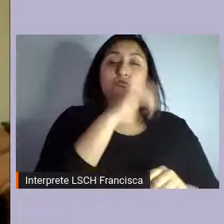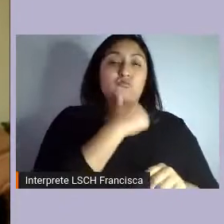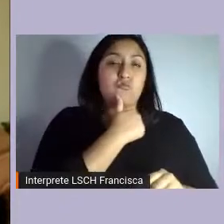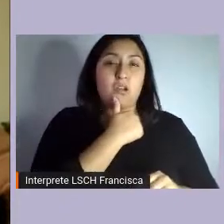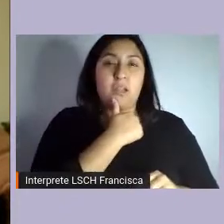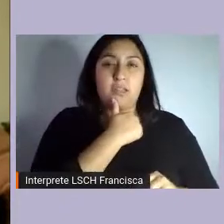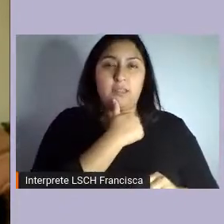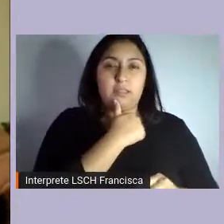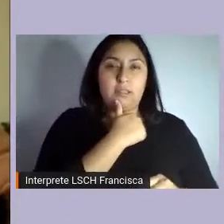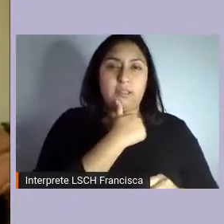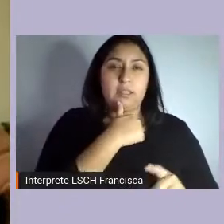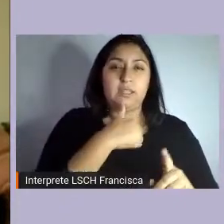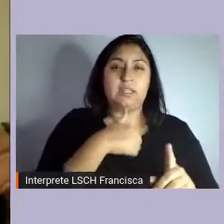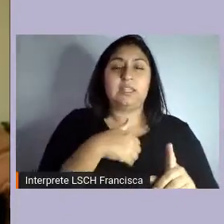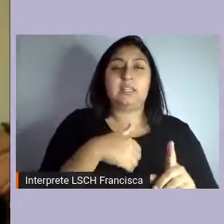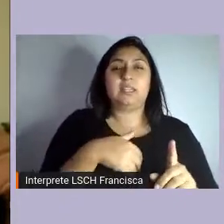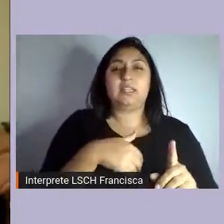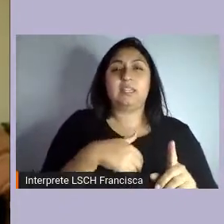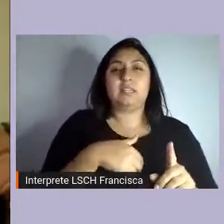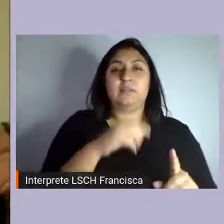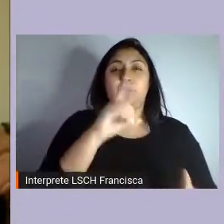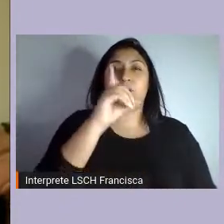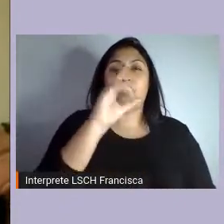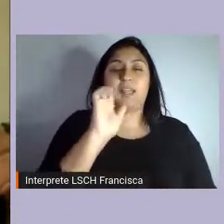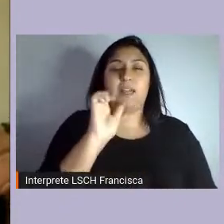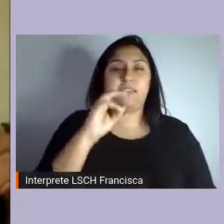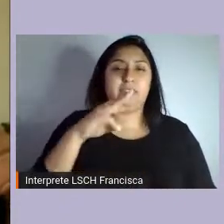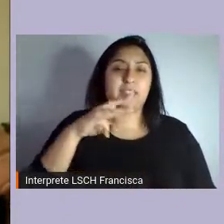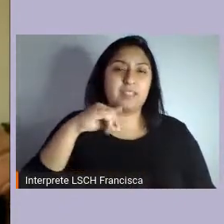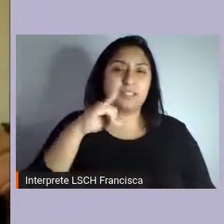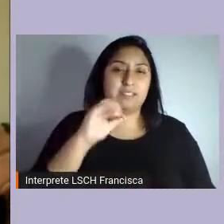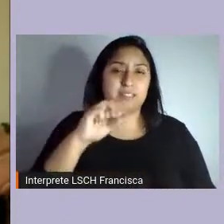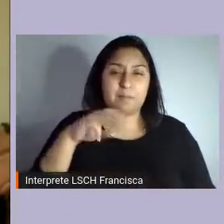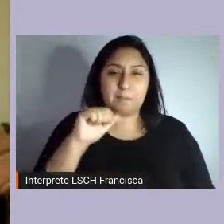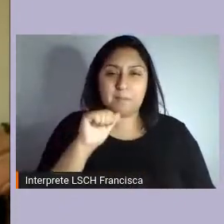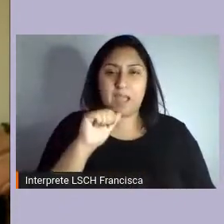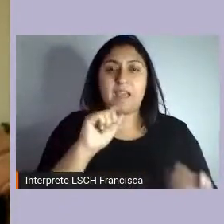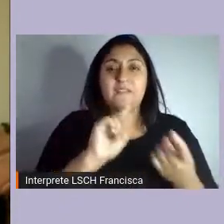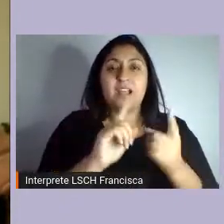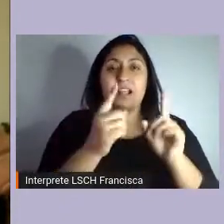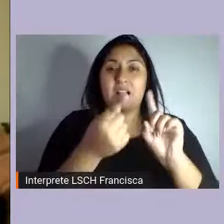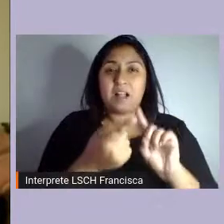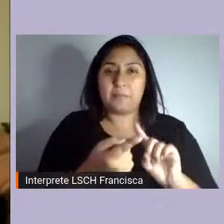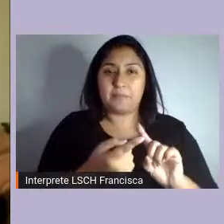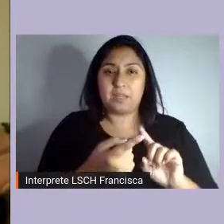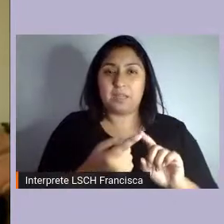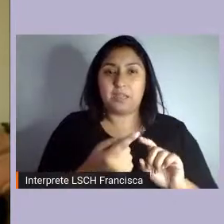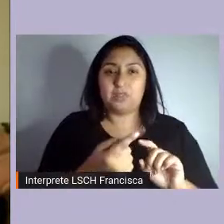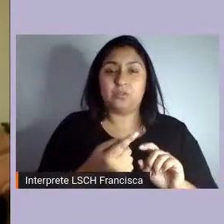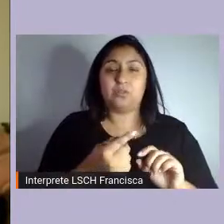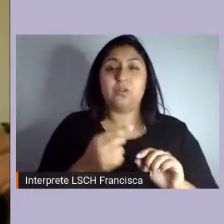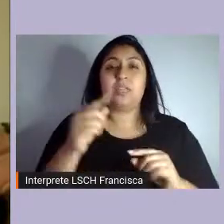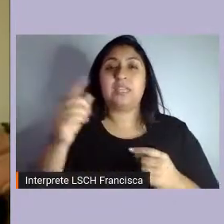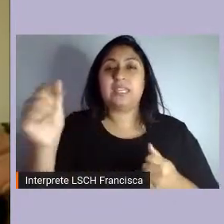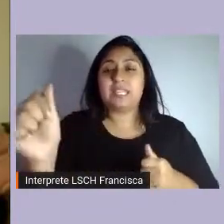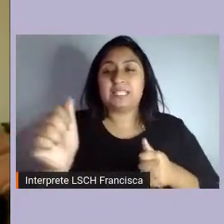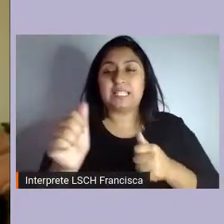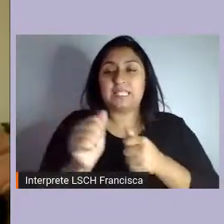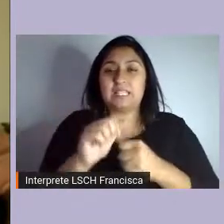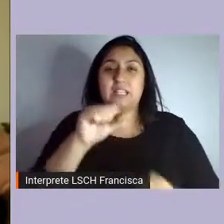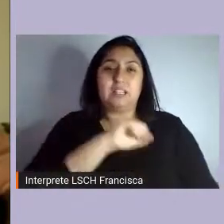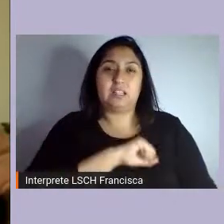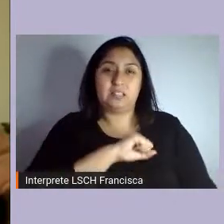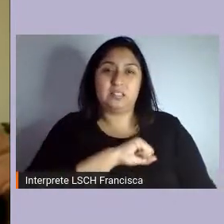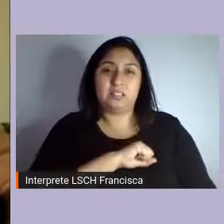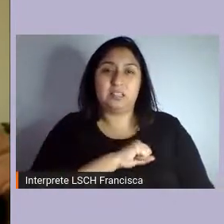absolutamente desmentido porque las décimas están, si bien van cambiando de tono, ¿cierto? Y a medida que se acercan a Santiago o cuando viajan a Europa se oscurece el